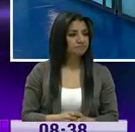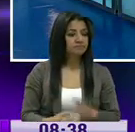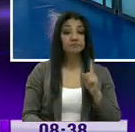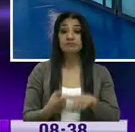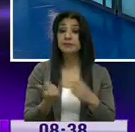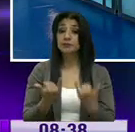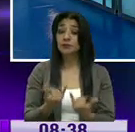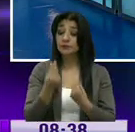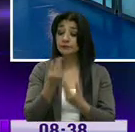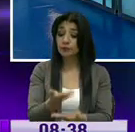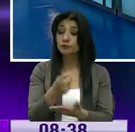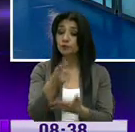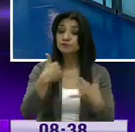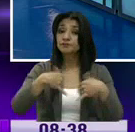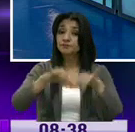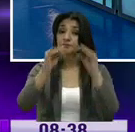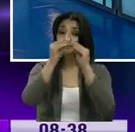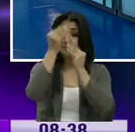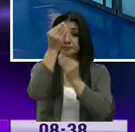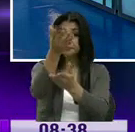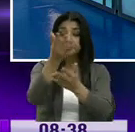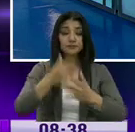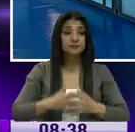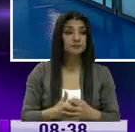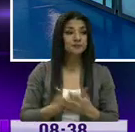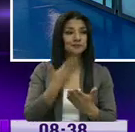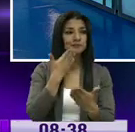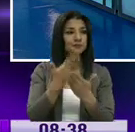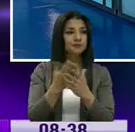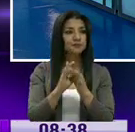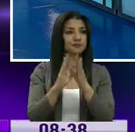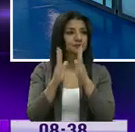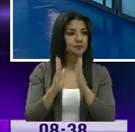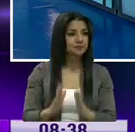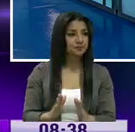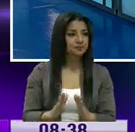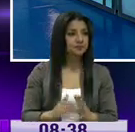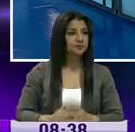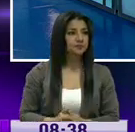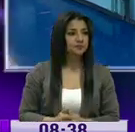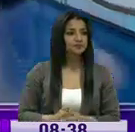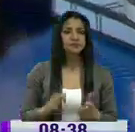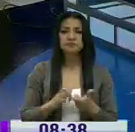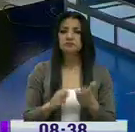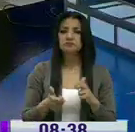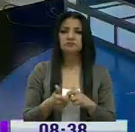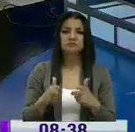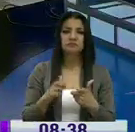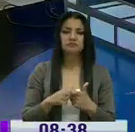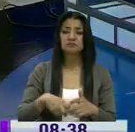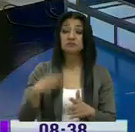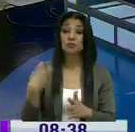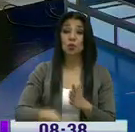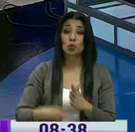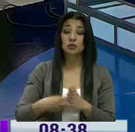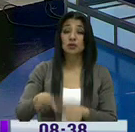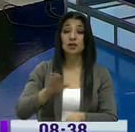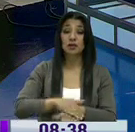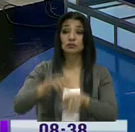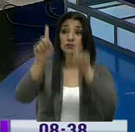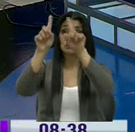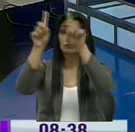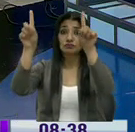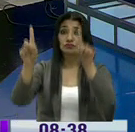información, compañeros. Ustedes continúan con más. Gracias a Sofía Intimilla. Oye, este es un lío, ¿no? El tema de las multas es un lío